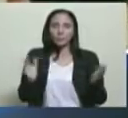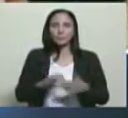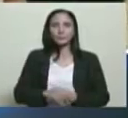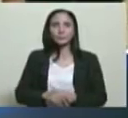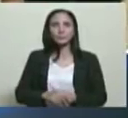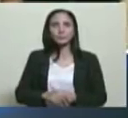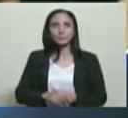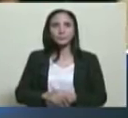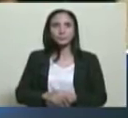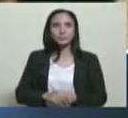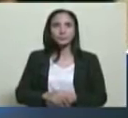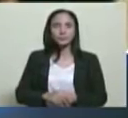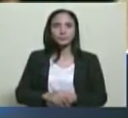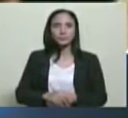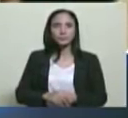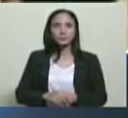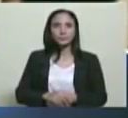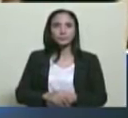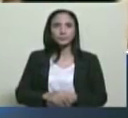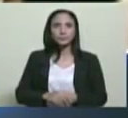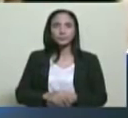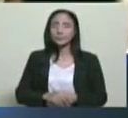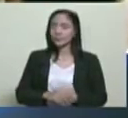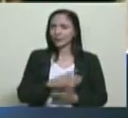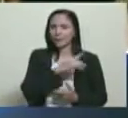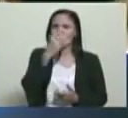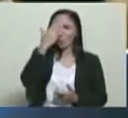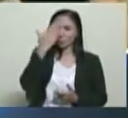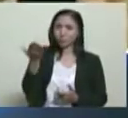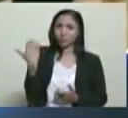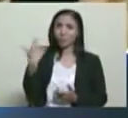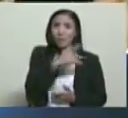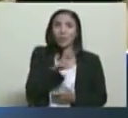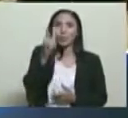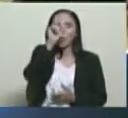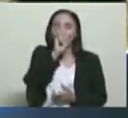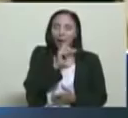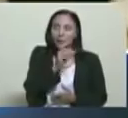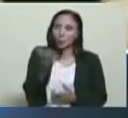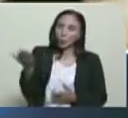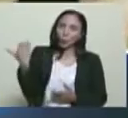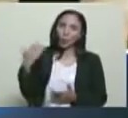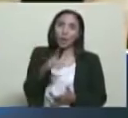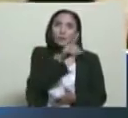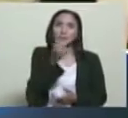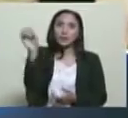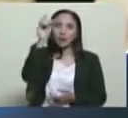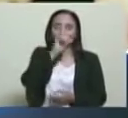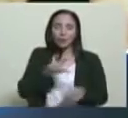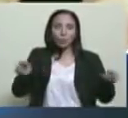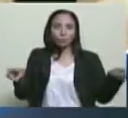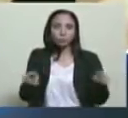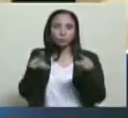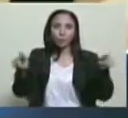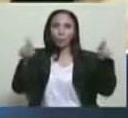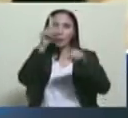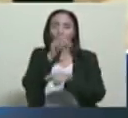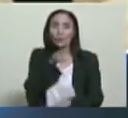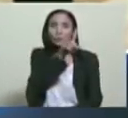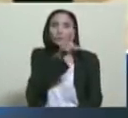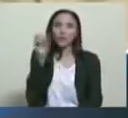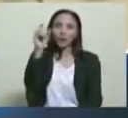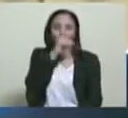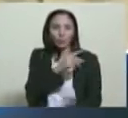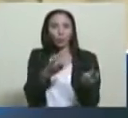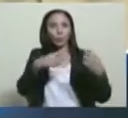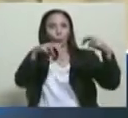puedo olvidar ese encuentro de hace 2 años. 100 años. Hay que verle la cara, muchachos, a